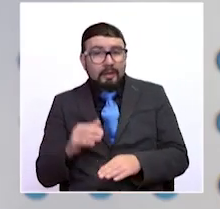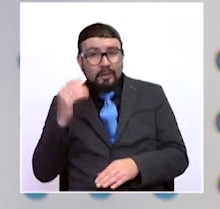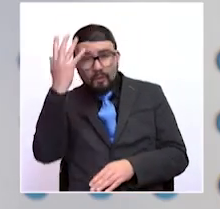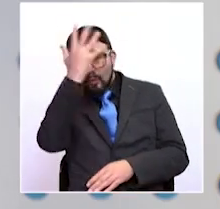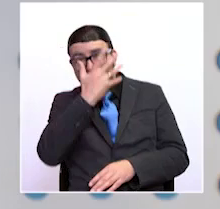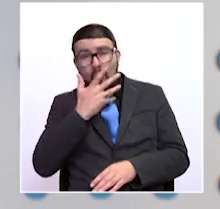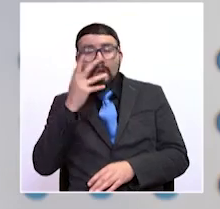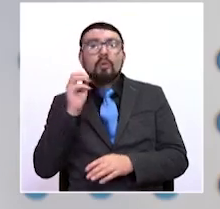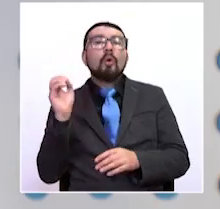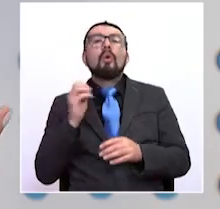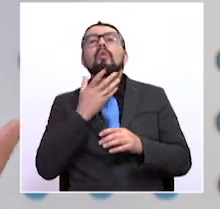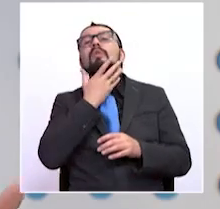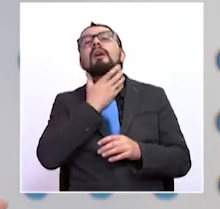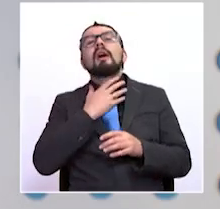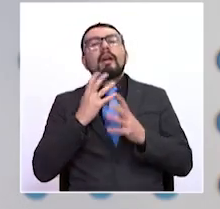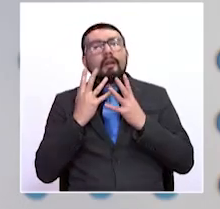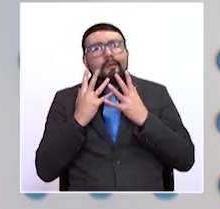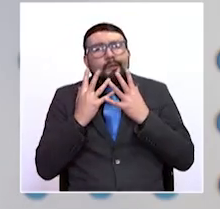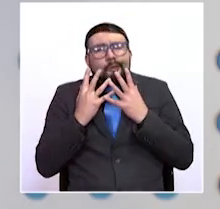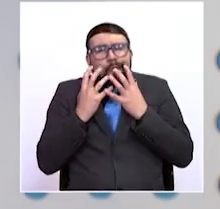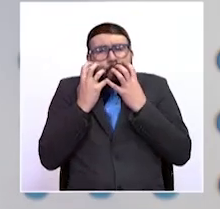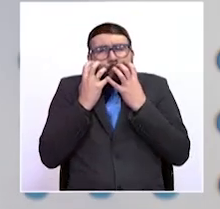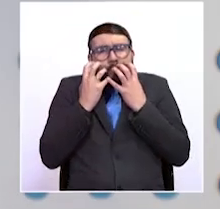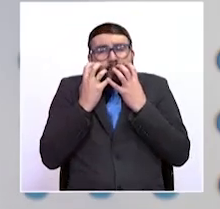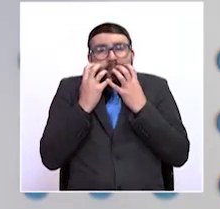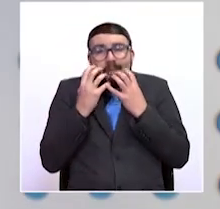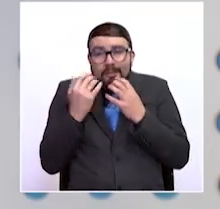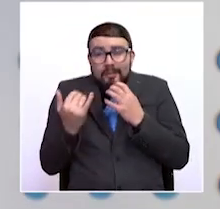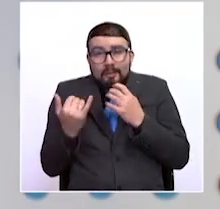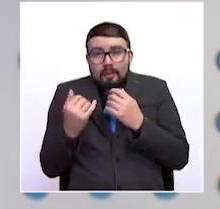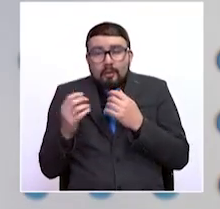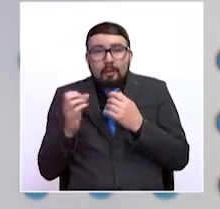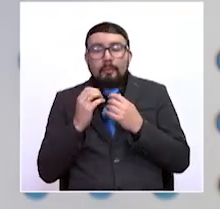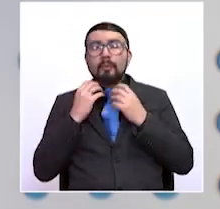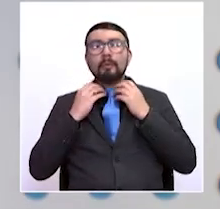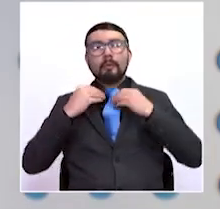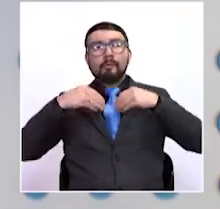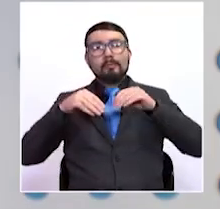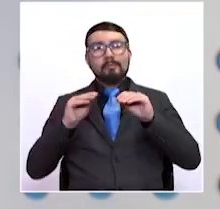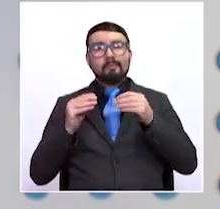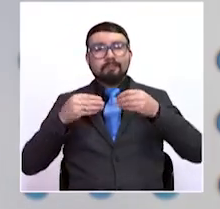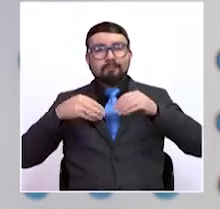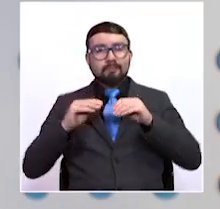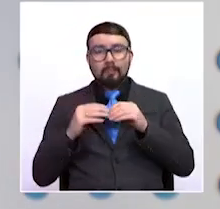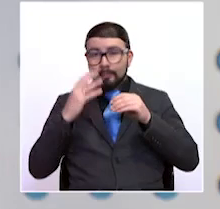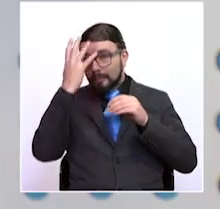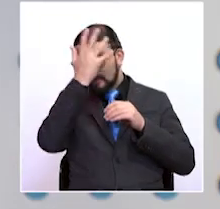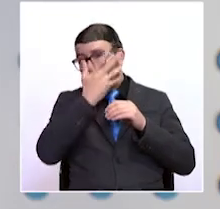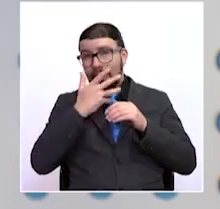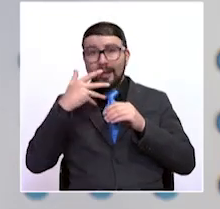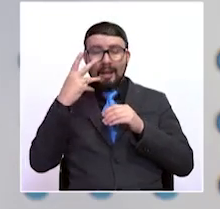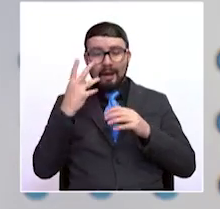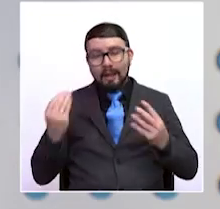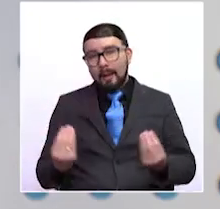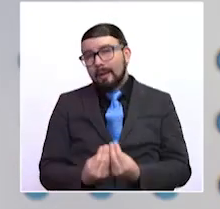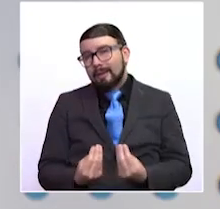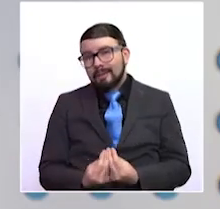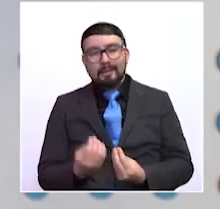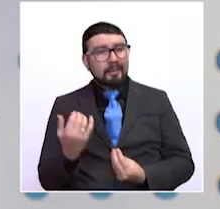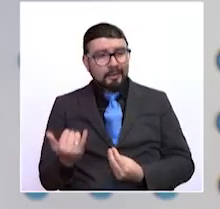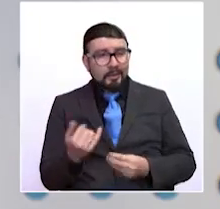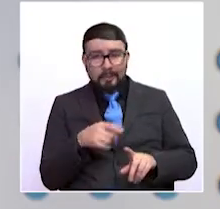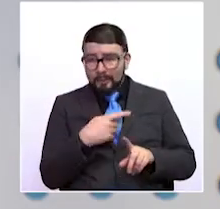cuello, que muchas veces hay áreas especiales, como lo que son los pliegues de flexión, la cara, los genitales, que son ese tipo